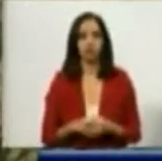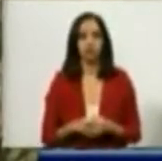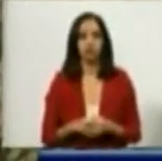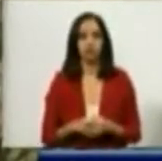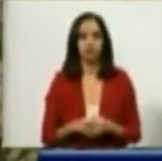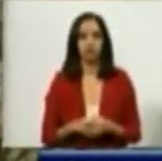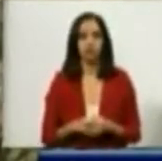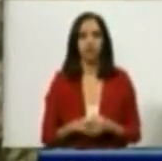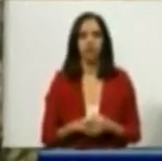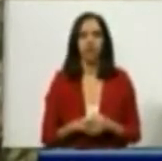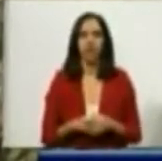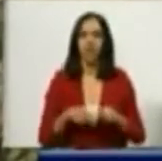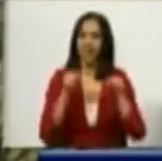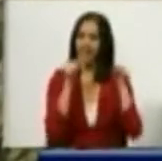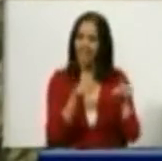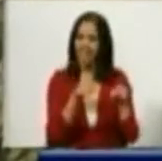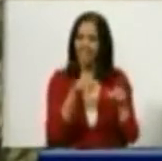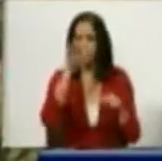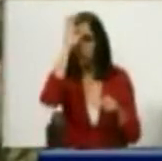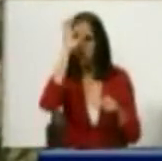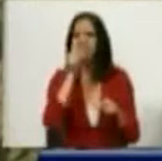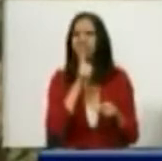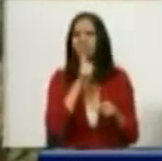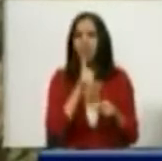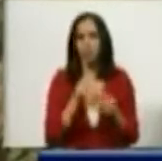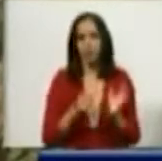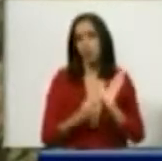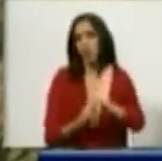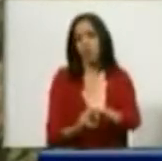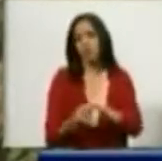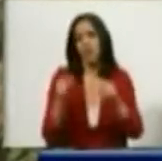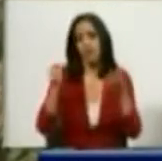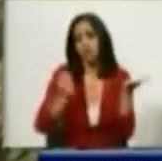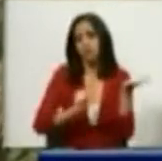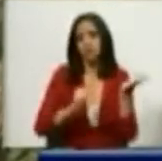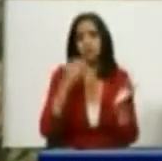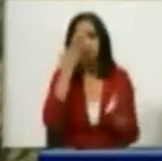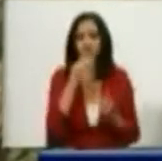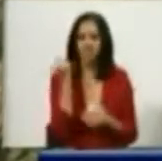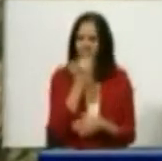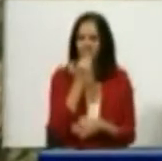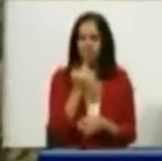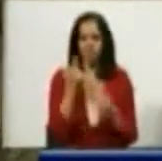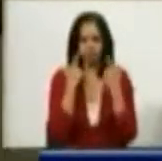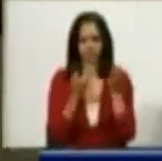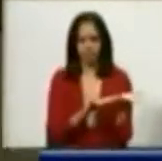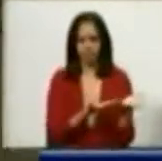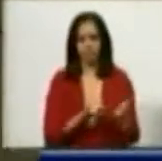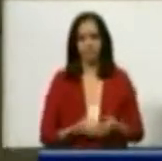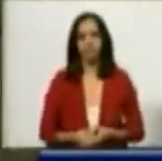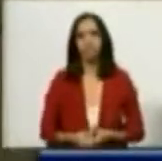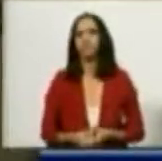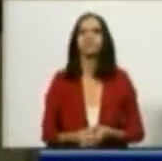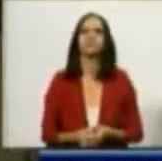ahora este que yo no sé quién es pero lo voy a pasar aquí porque me pareció cómico aquí está